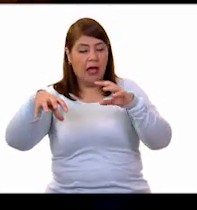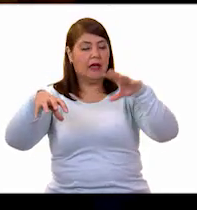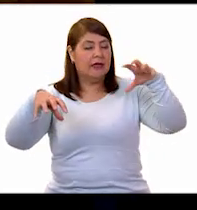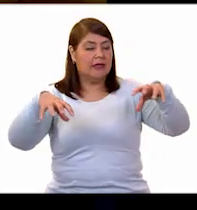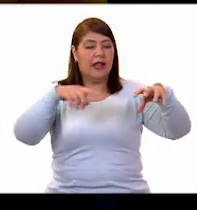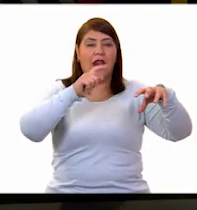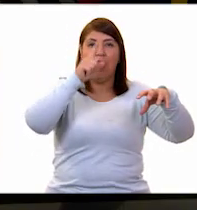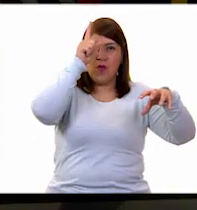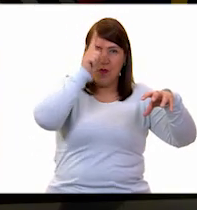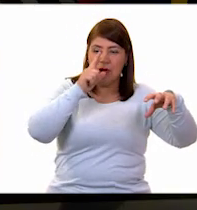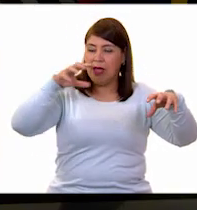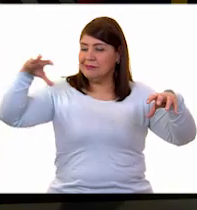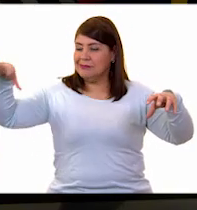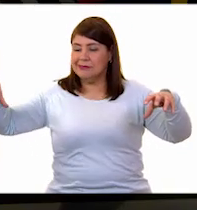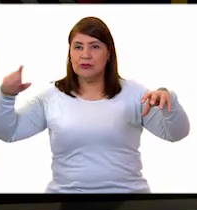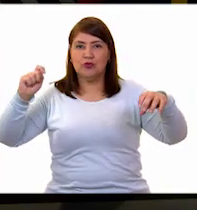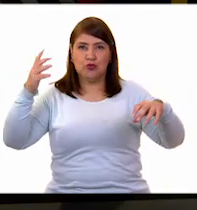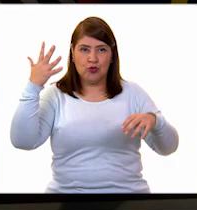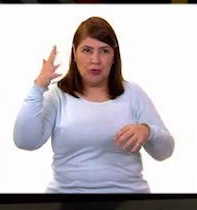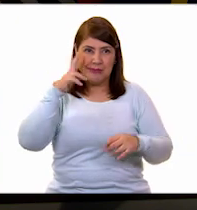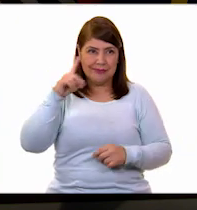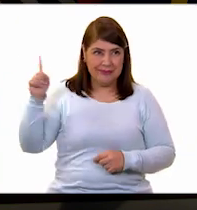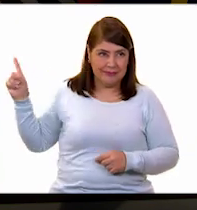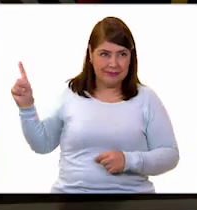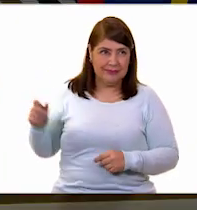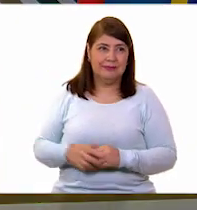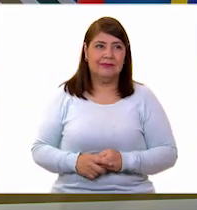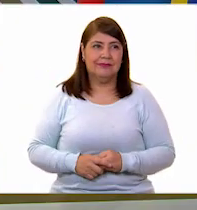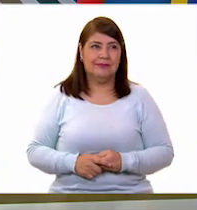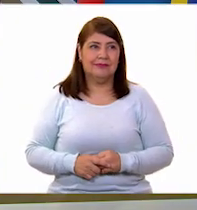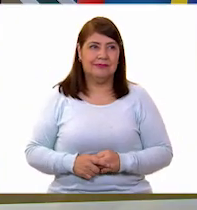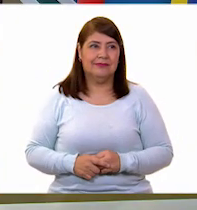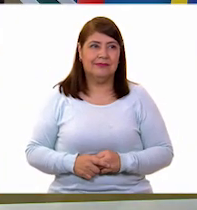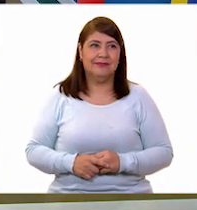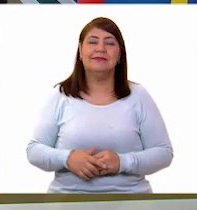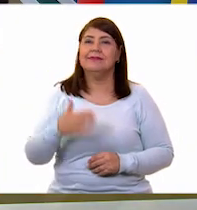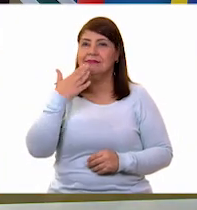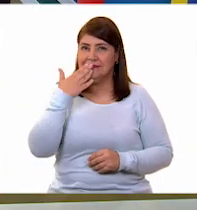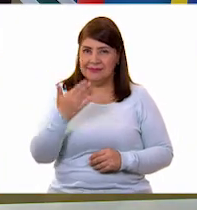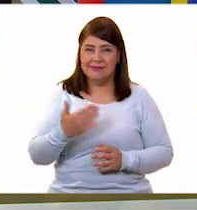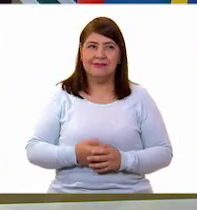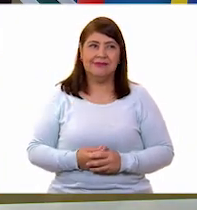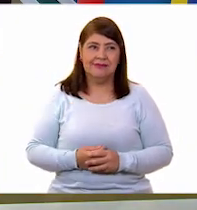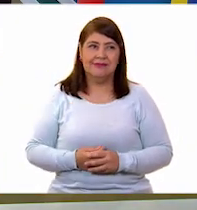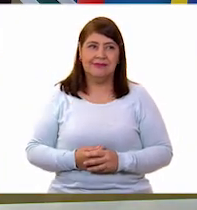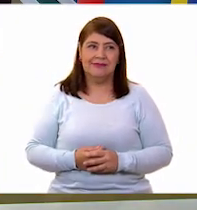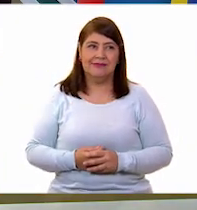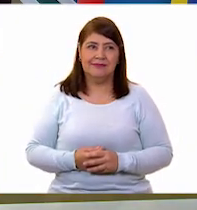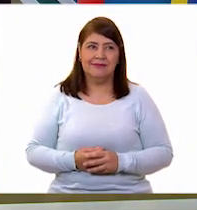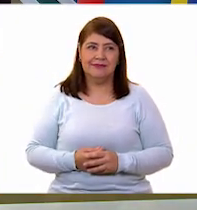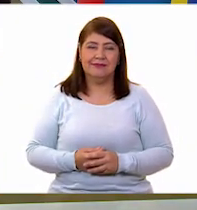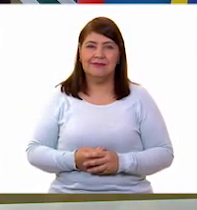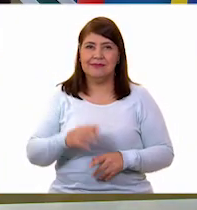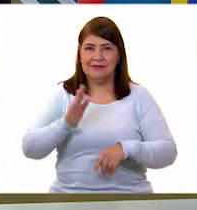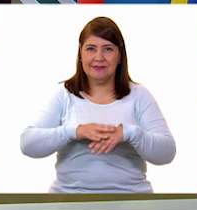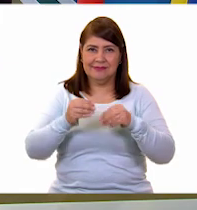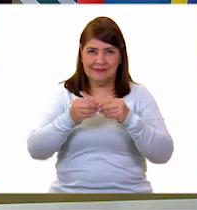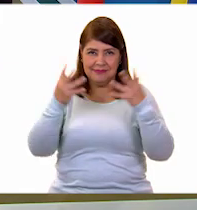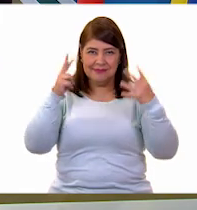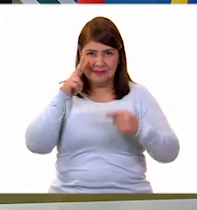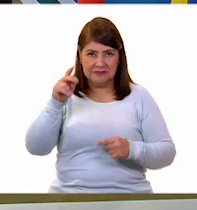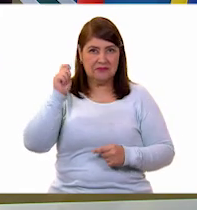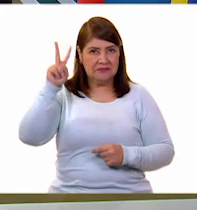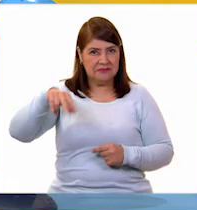Luna. Así como lo estamos viendo aquí. Muy bien. Aquí lo veíamos más iluminado. Pero